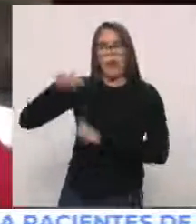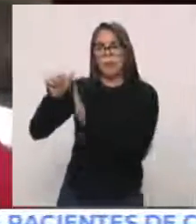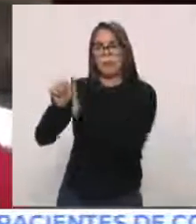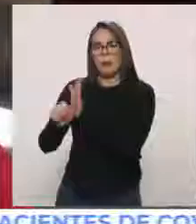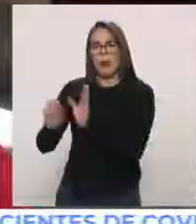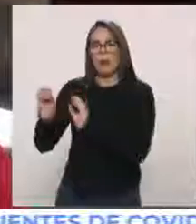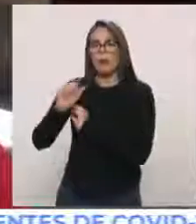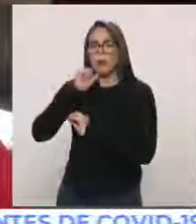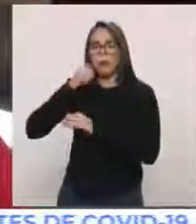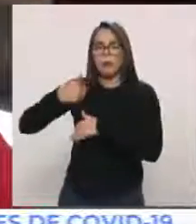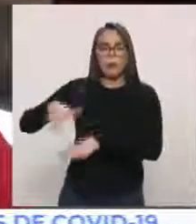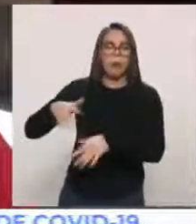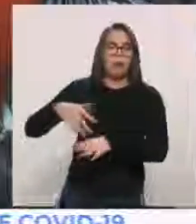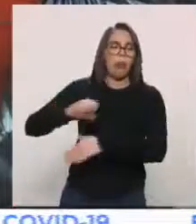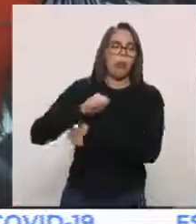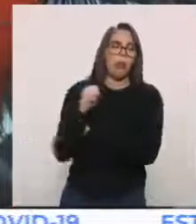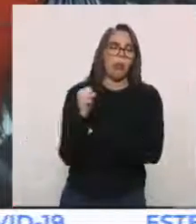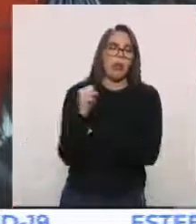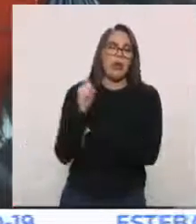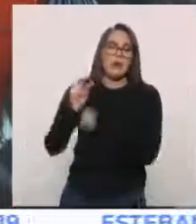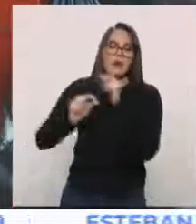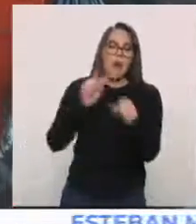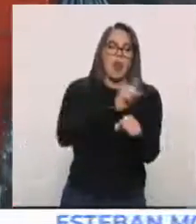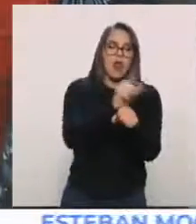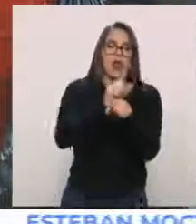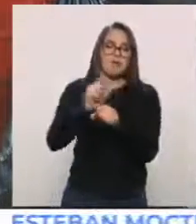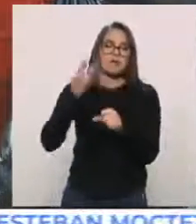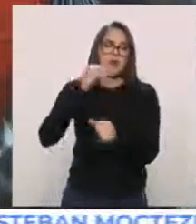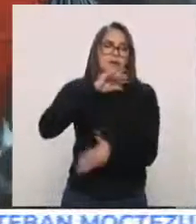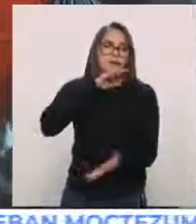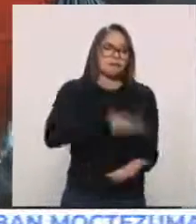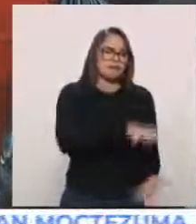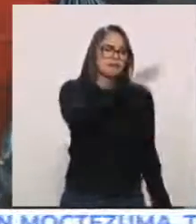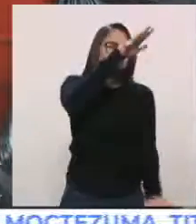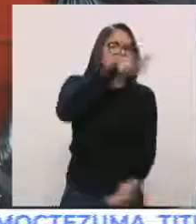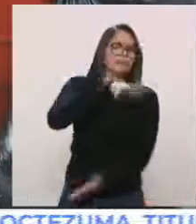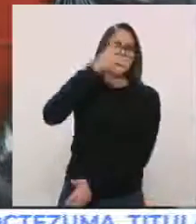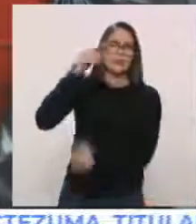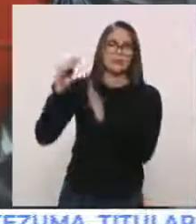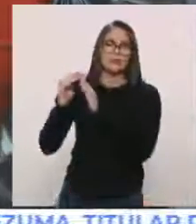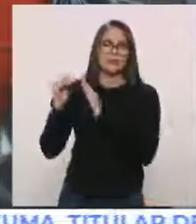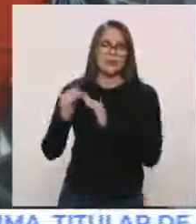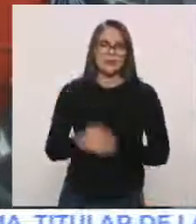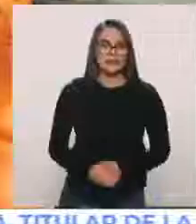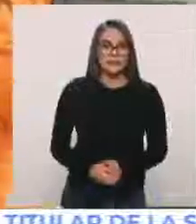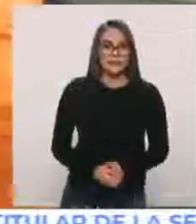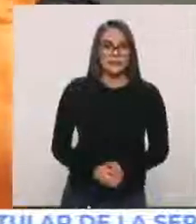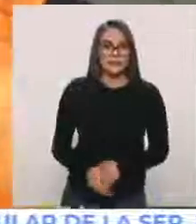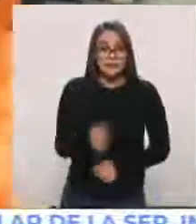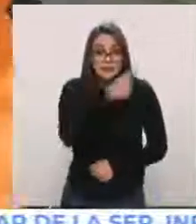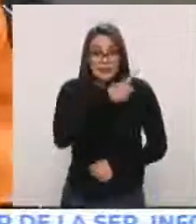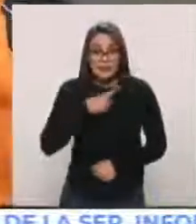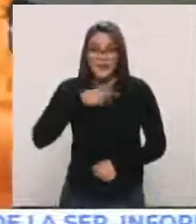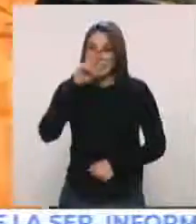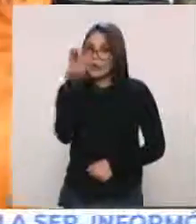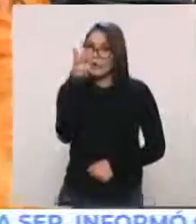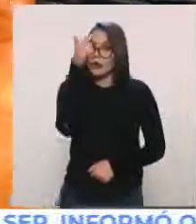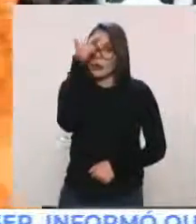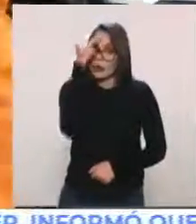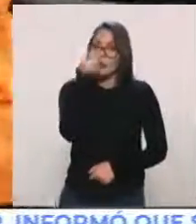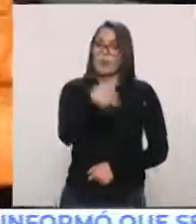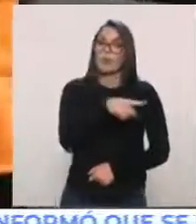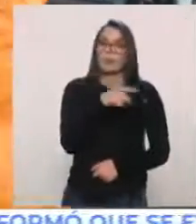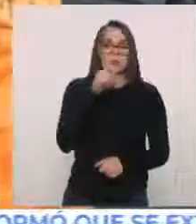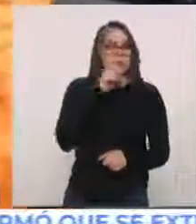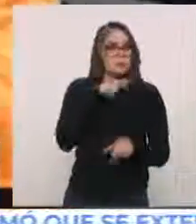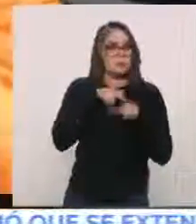Sí se mandan sacando basura. Recuerde que los servicios de recolección de basura seguirán trabajando de manera habitual, recibiendo los residuos